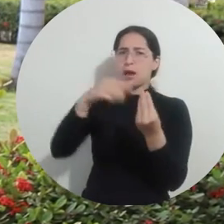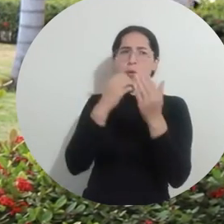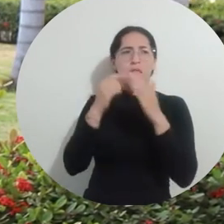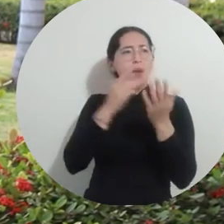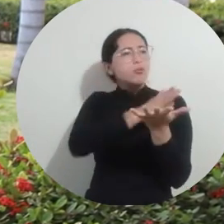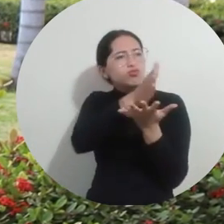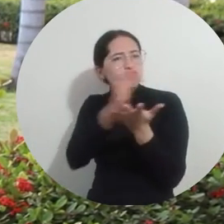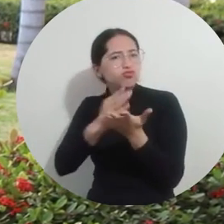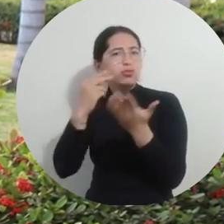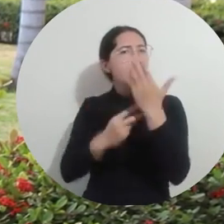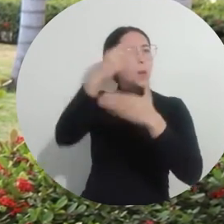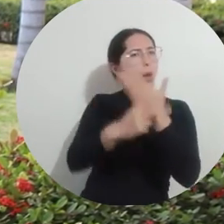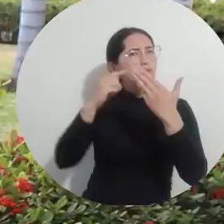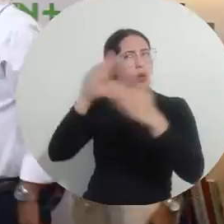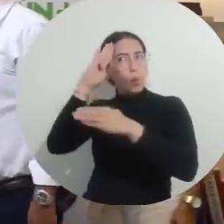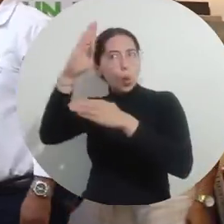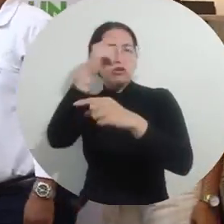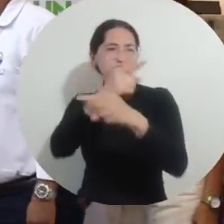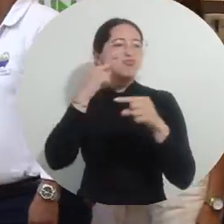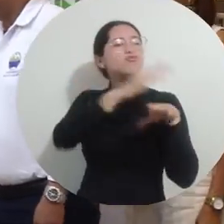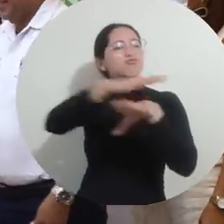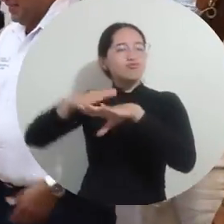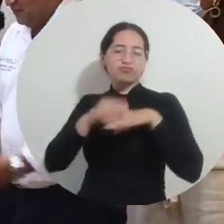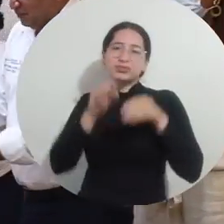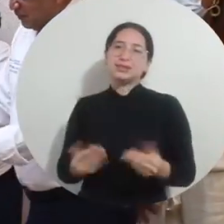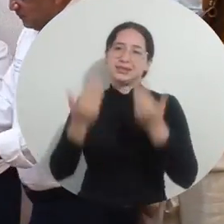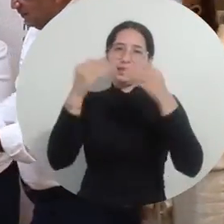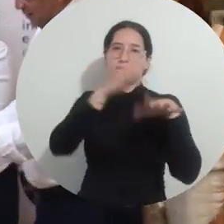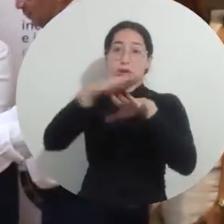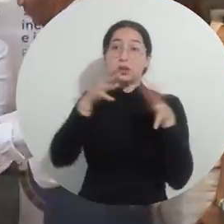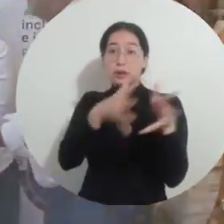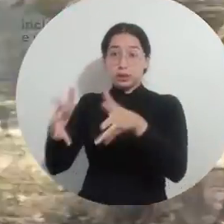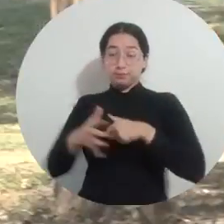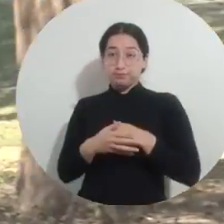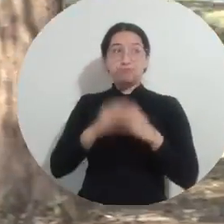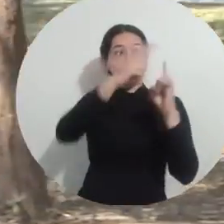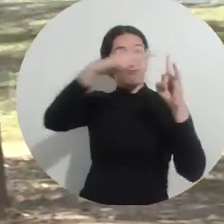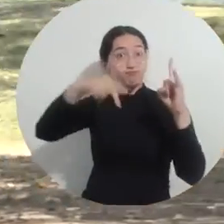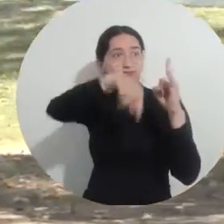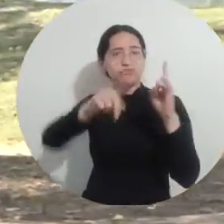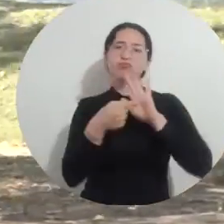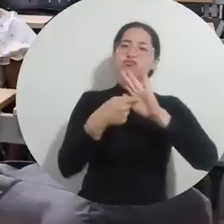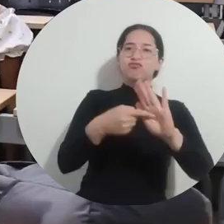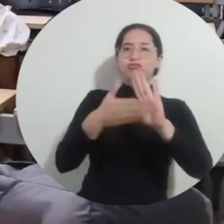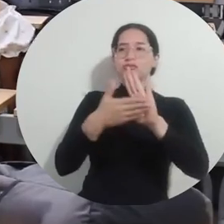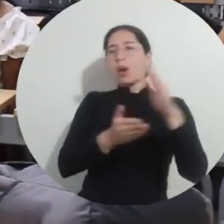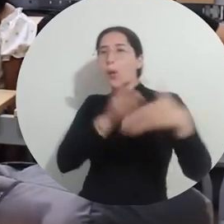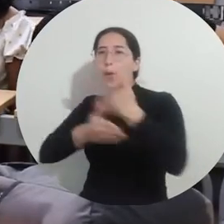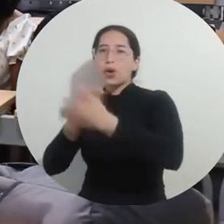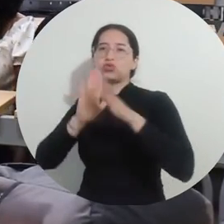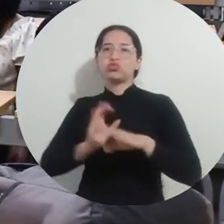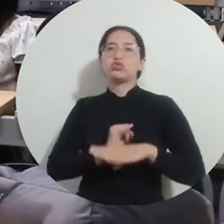ese programa a toda la comunidad. Con estas certificaciones, Unimagdalena demuestra que el mejoramiento continuo en sus procesos